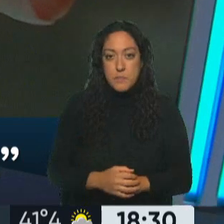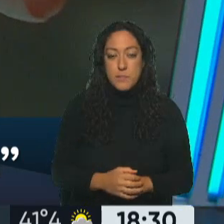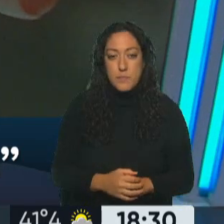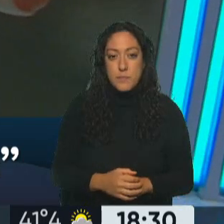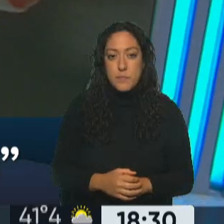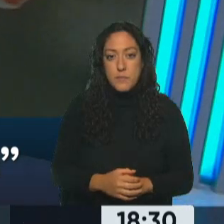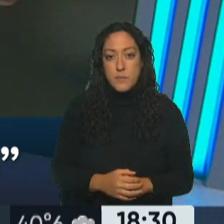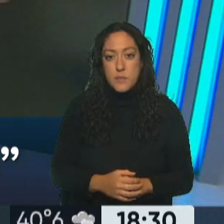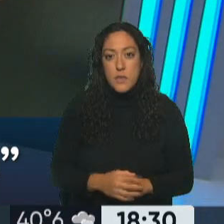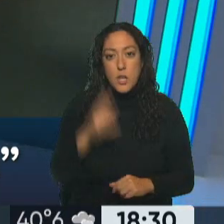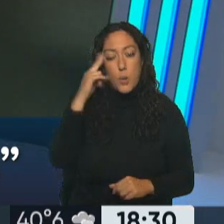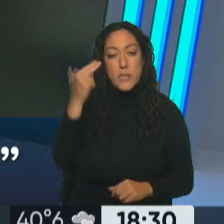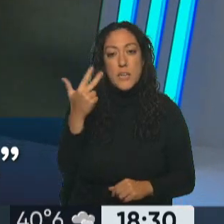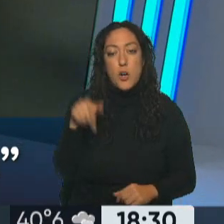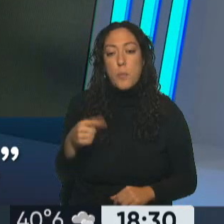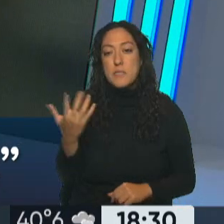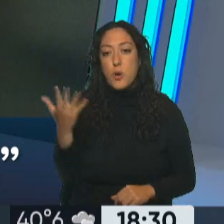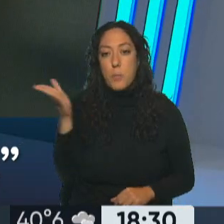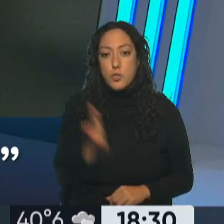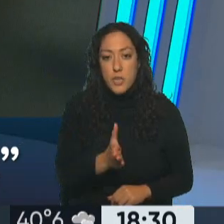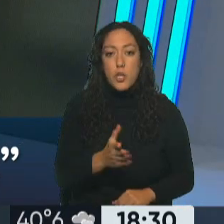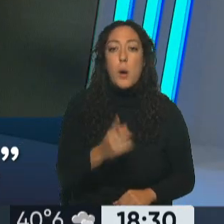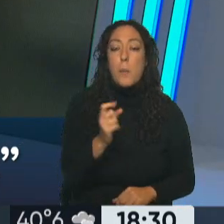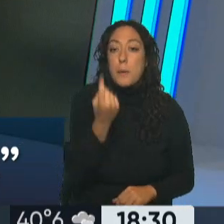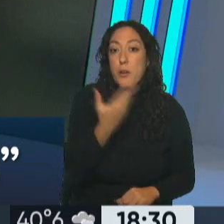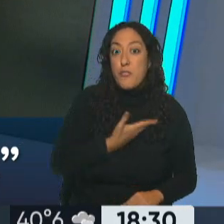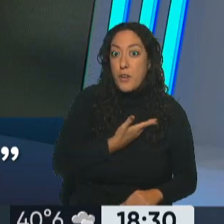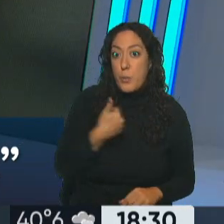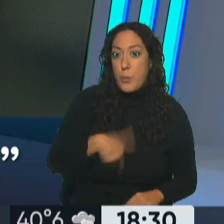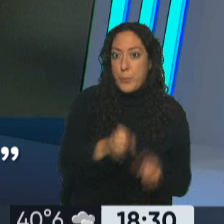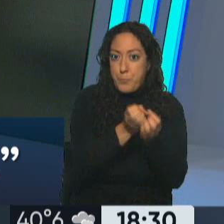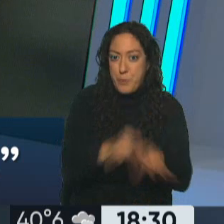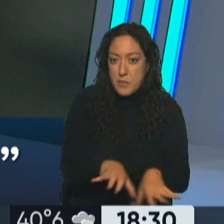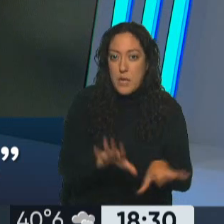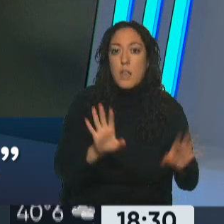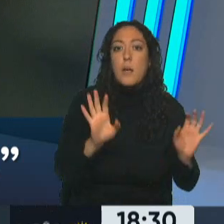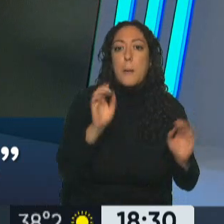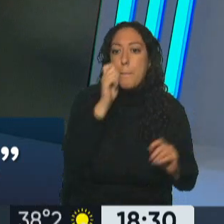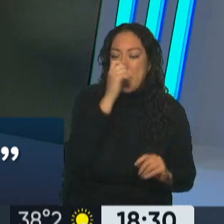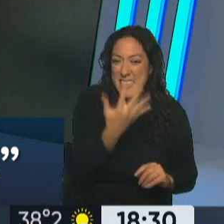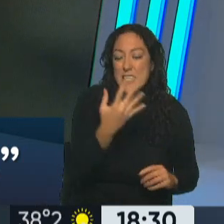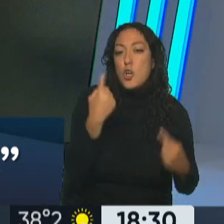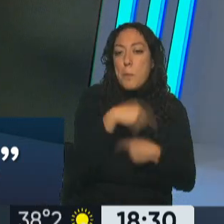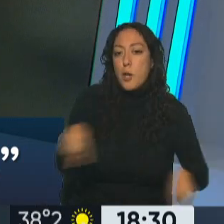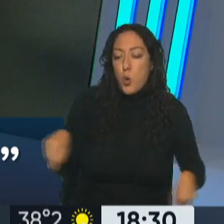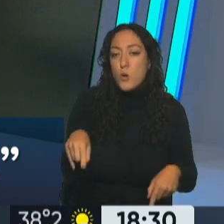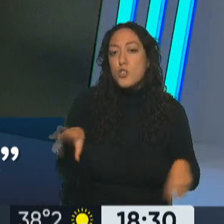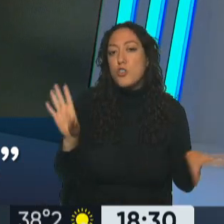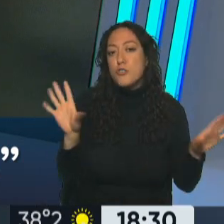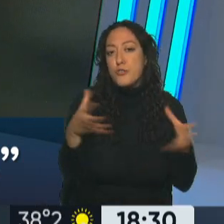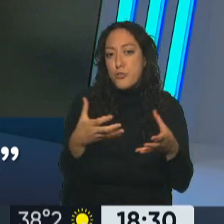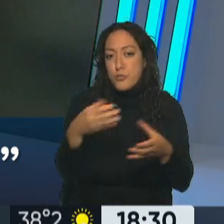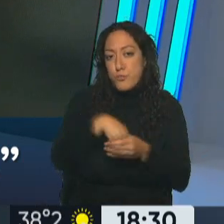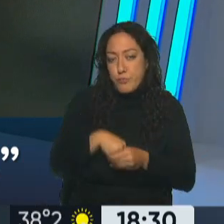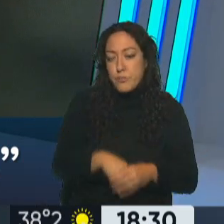tasa del 93,5%, va a empezar a partir del 1 de febrero, ya faltan pocos días, y hay una categoría de 25 productos a propósito de